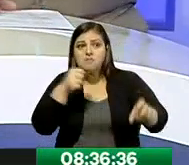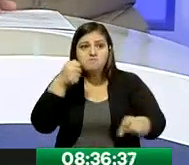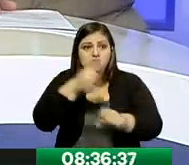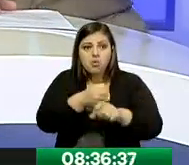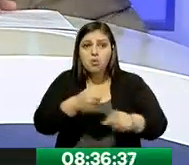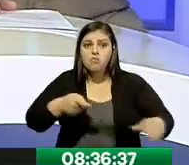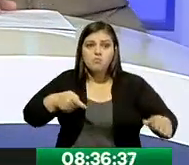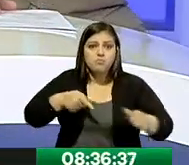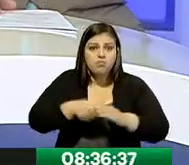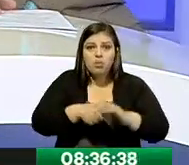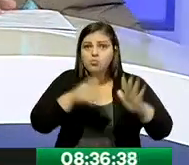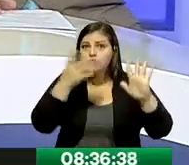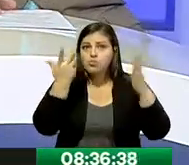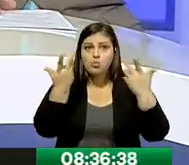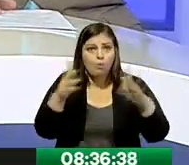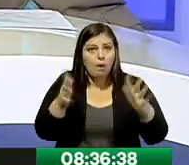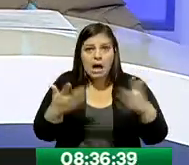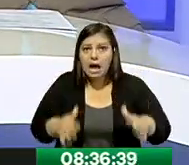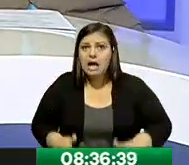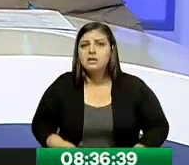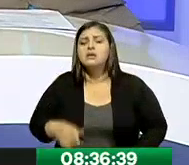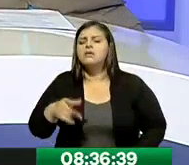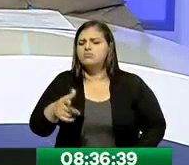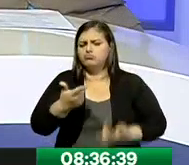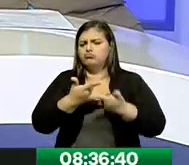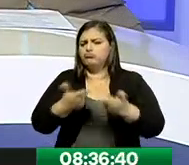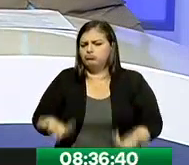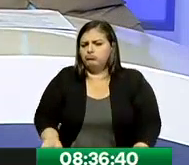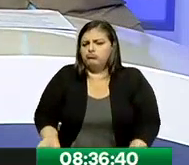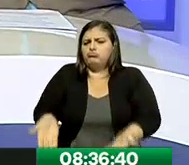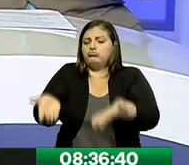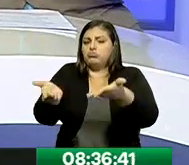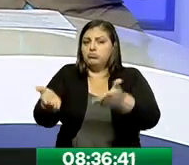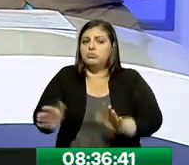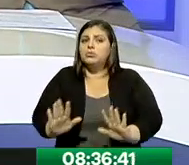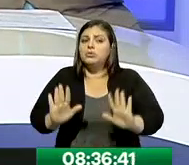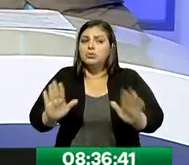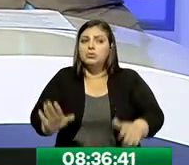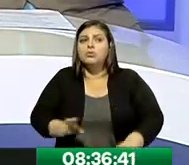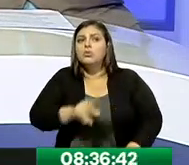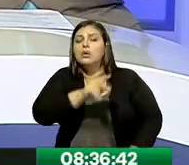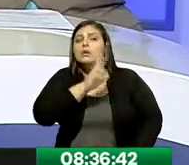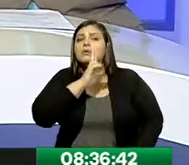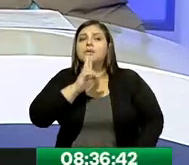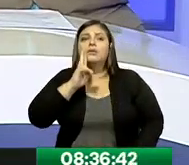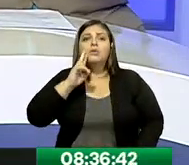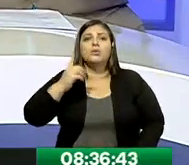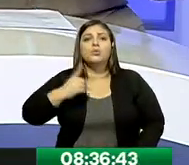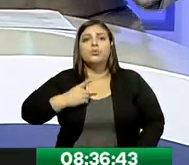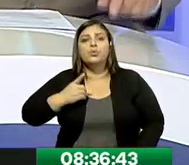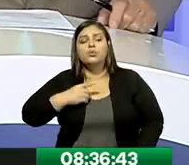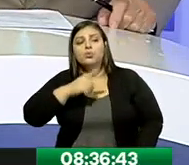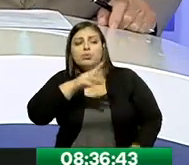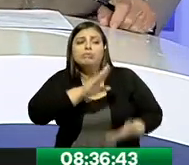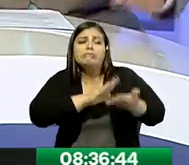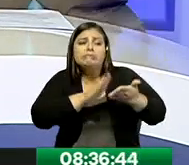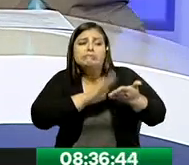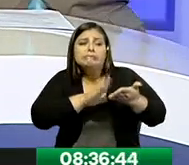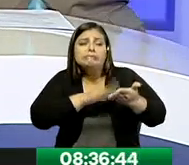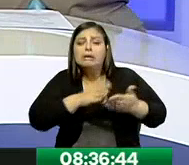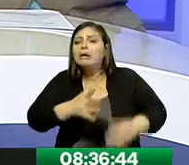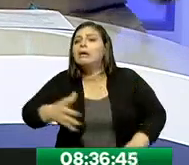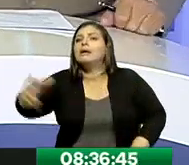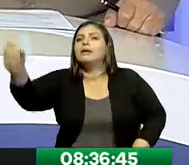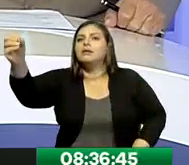lo cogieron, está detenido. Pero ya puede salir libre si pide perdón y devuelve lo robado. Y cuando no lo ven, y cuando no